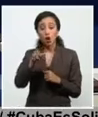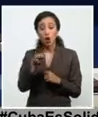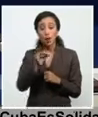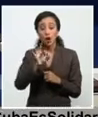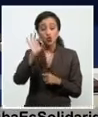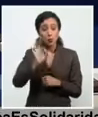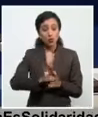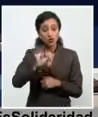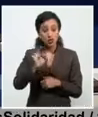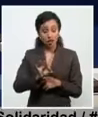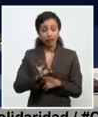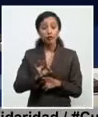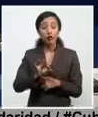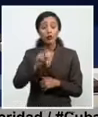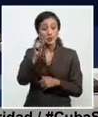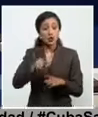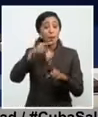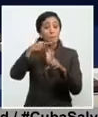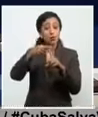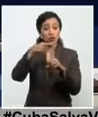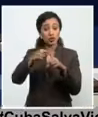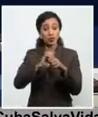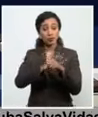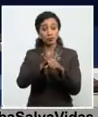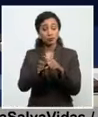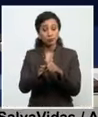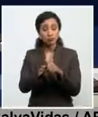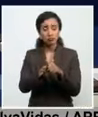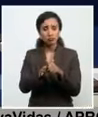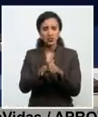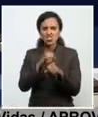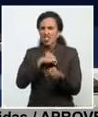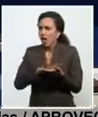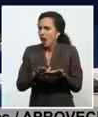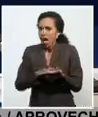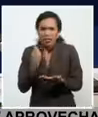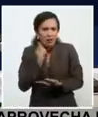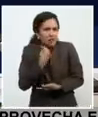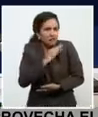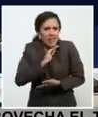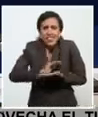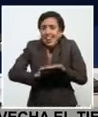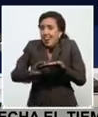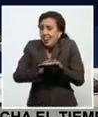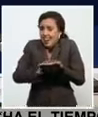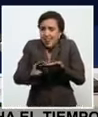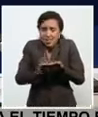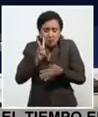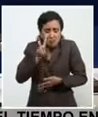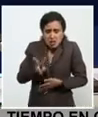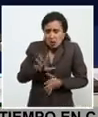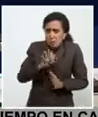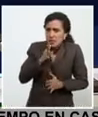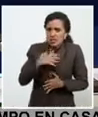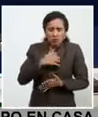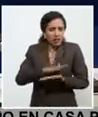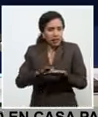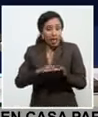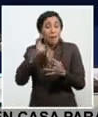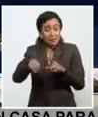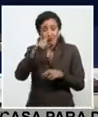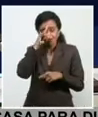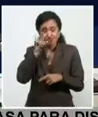53,8% de los casos positivos fueron asintomáticos. Los grupos de edades más afectados, los